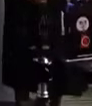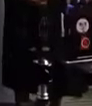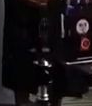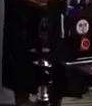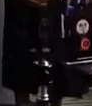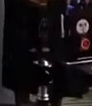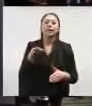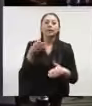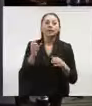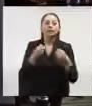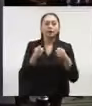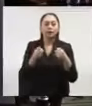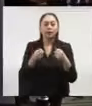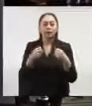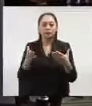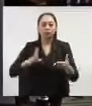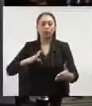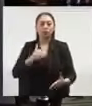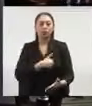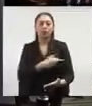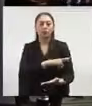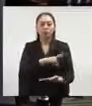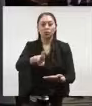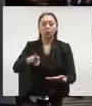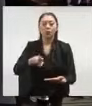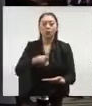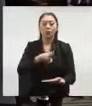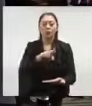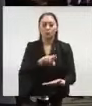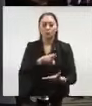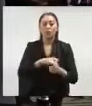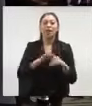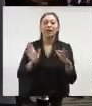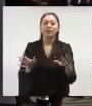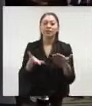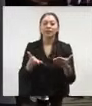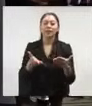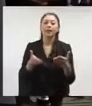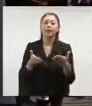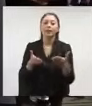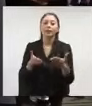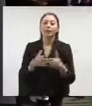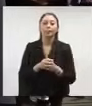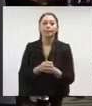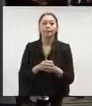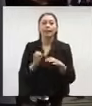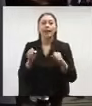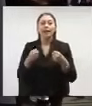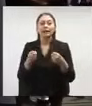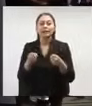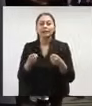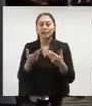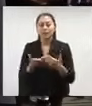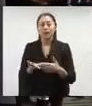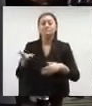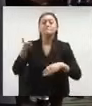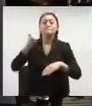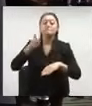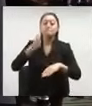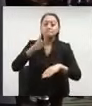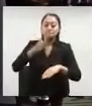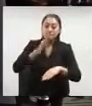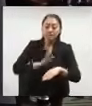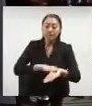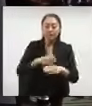que se hizo en su momento por parte del Congreso de la República de generar la opción de